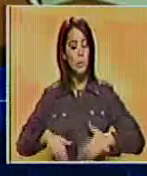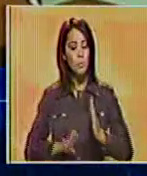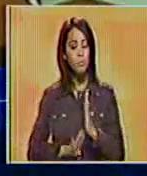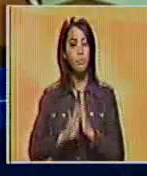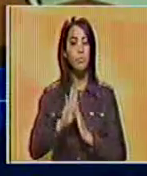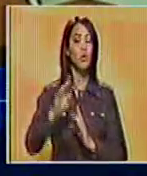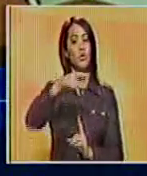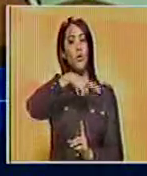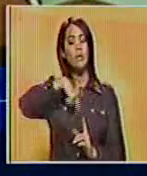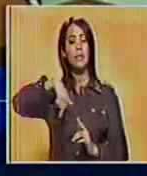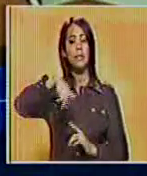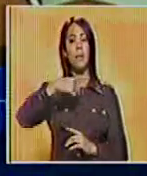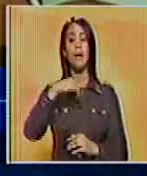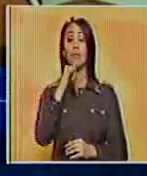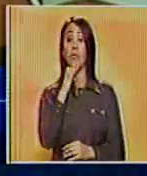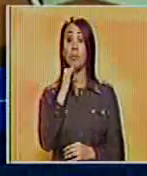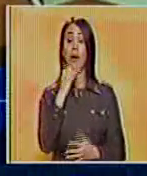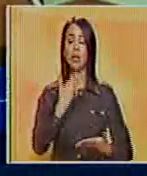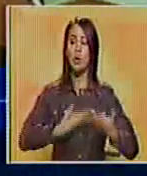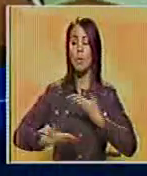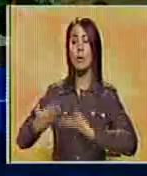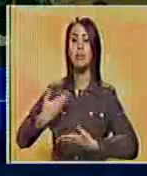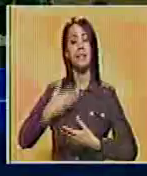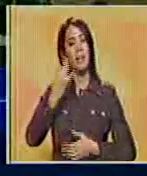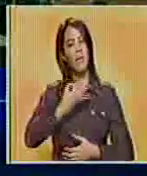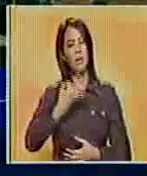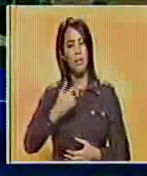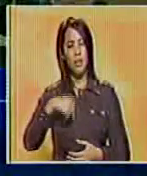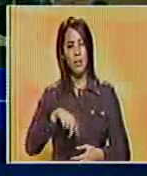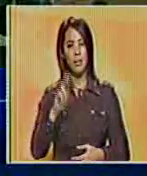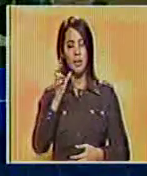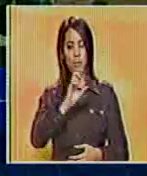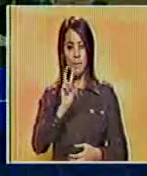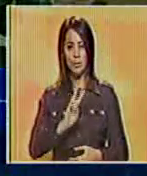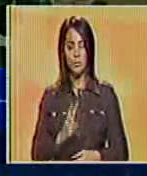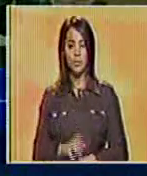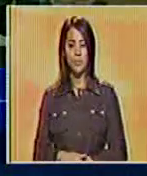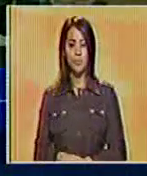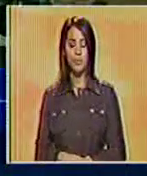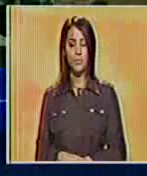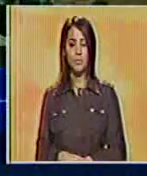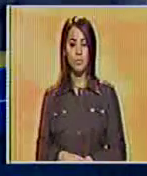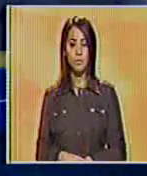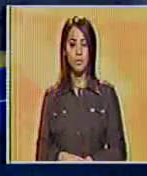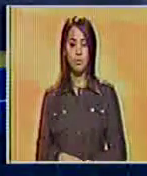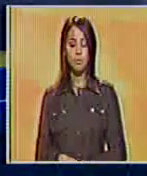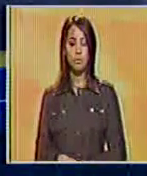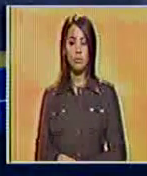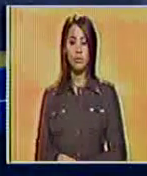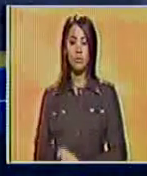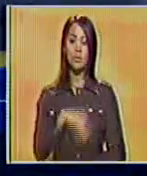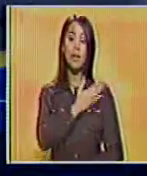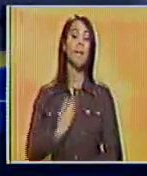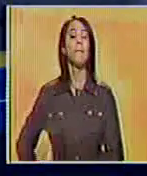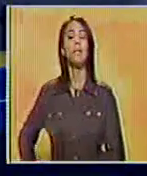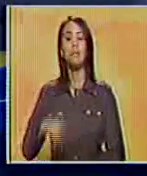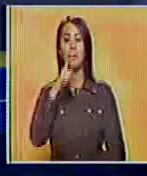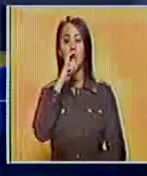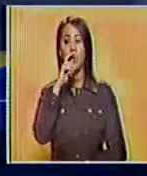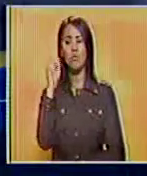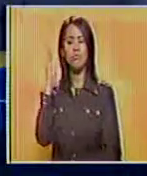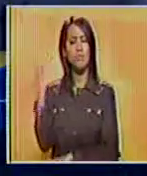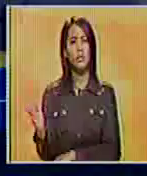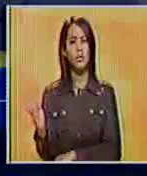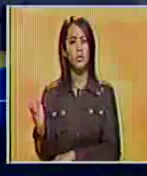gira por la región para informar y compartir la realidad de los venezolanos presidente maduro ha sido sancionado